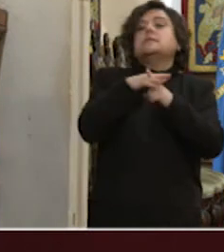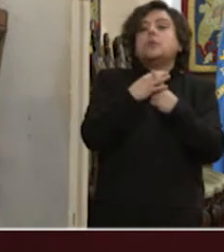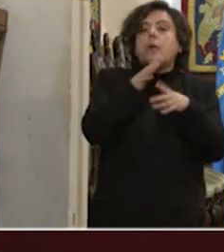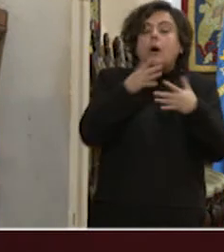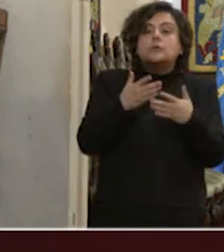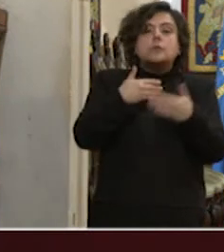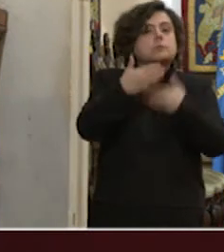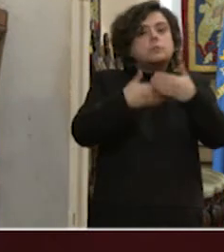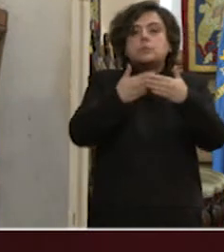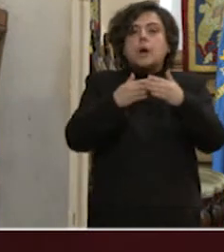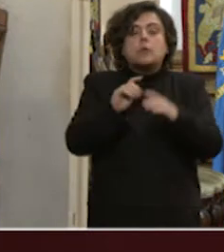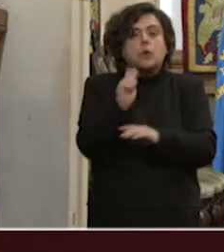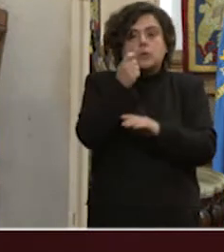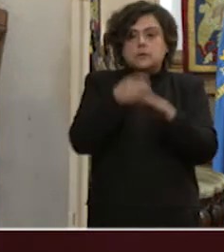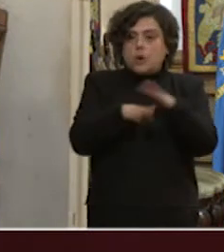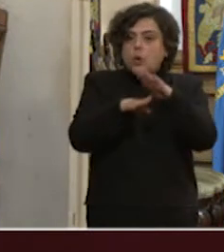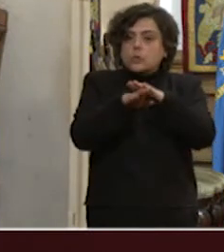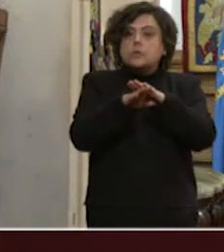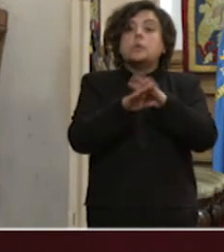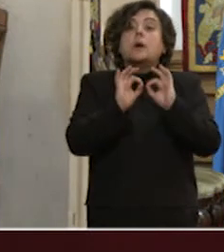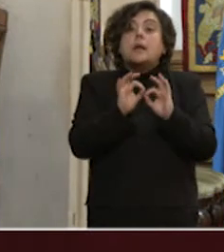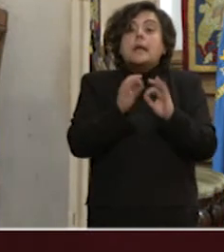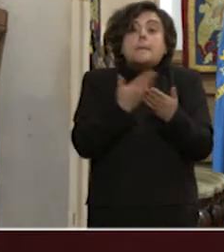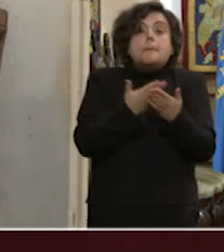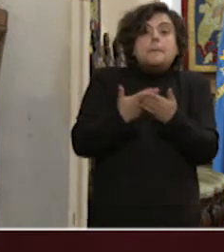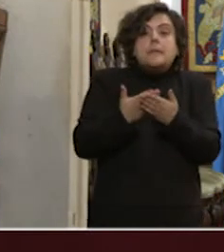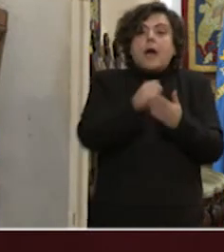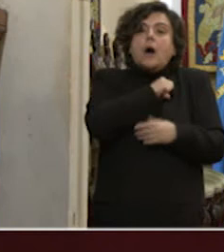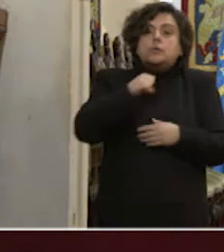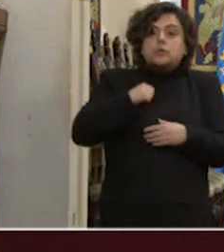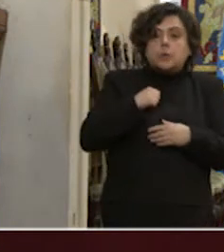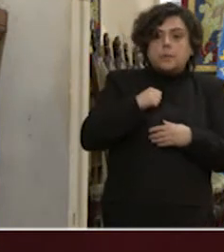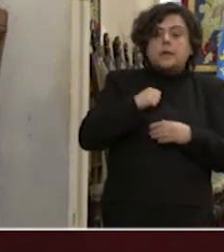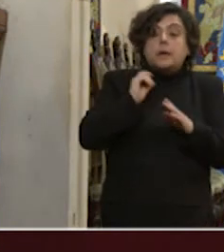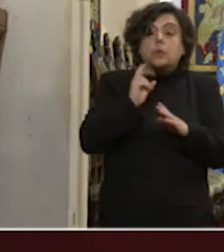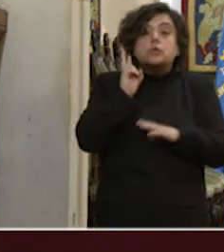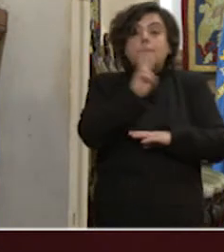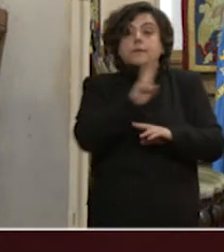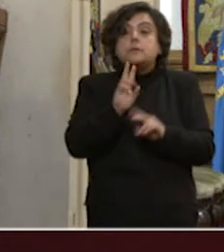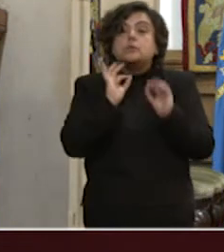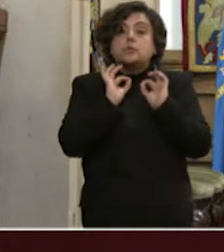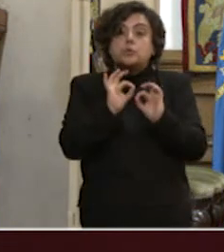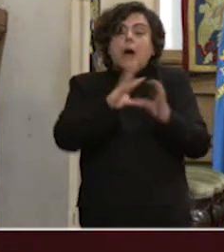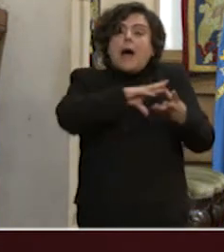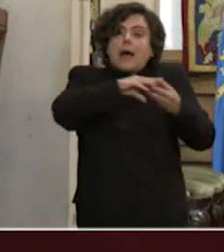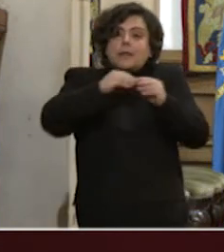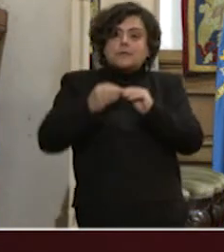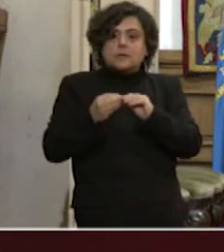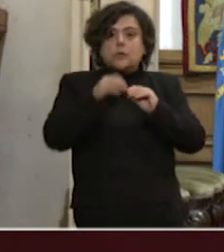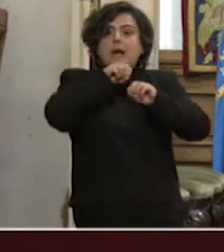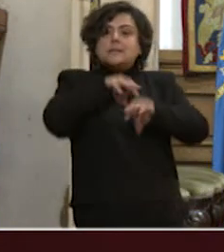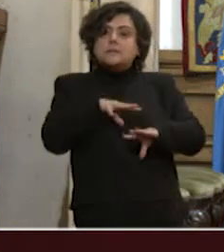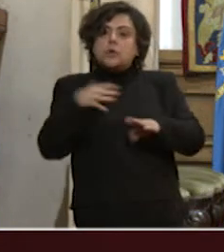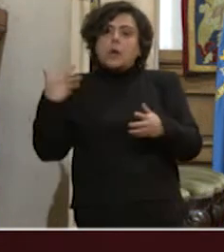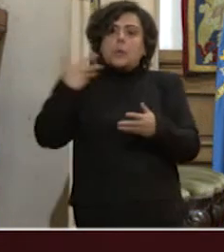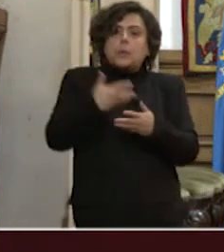seguirá cumpliendo su misión, reivindicando su autonomía y sus misiones, adaptándose a lo que la historia nos